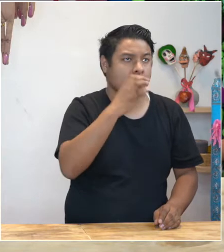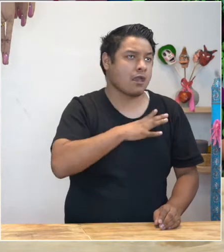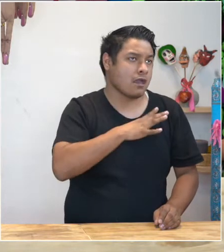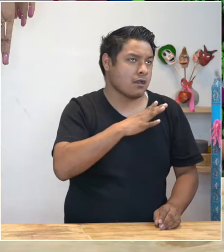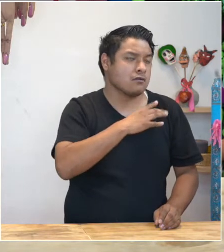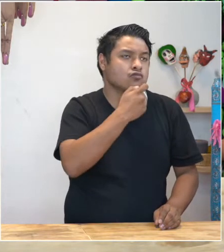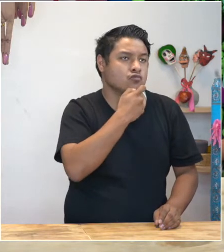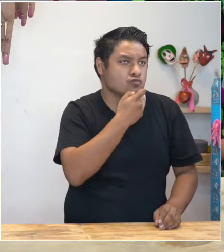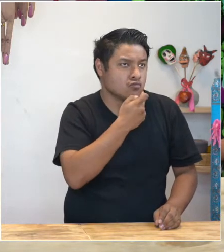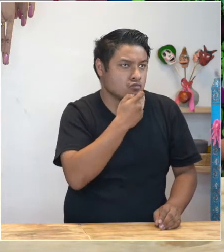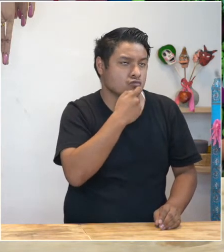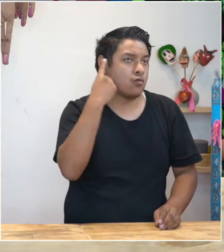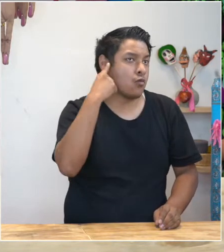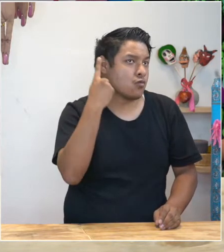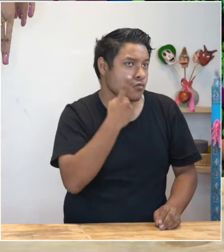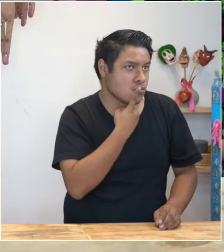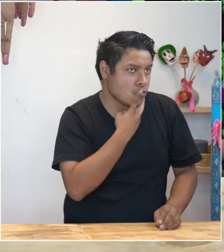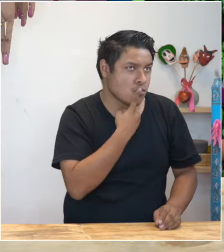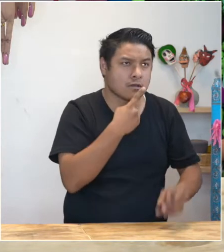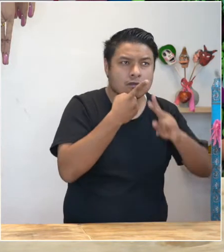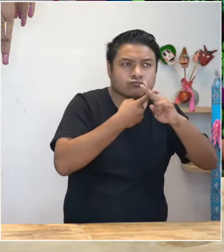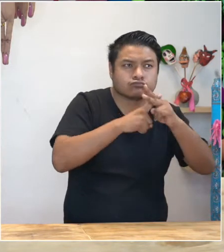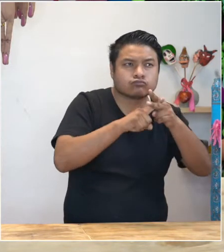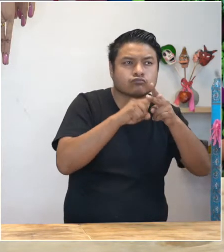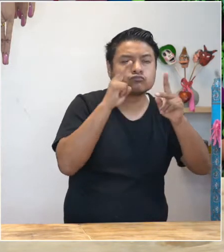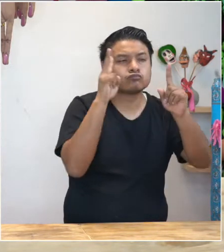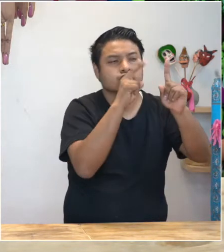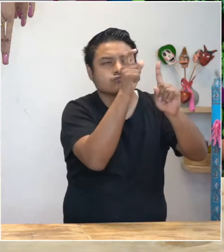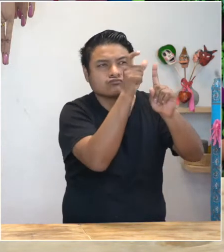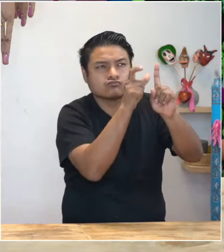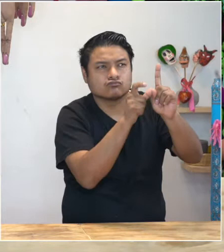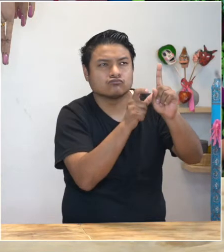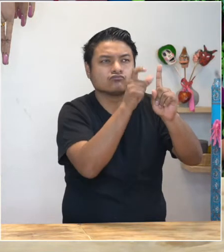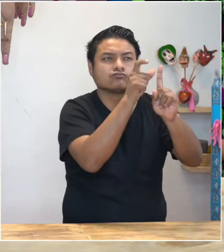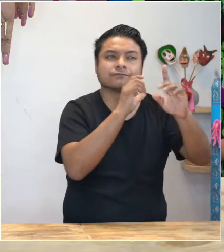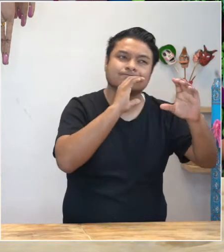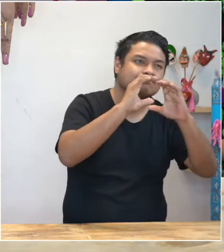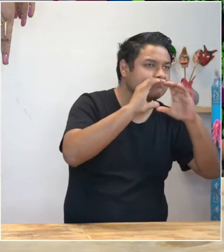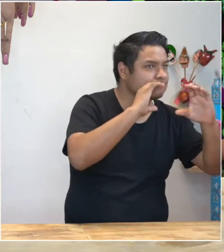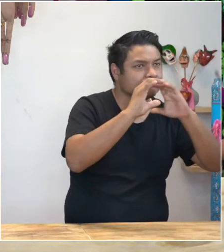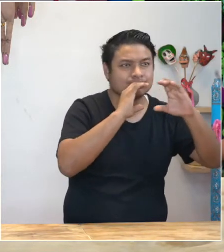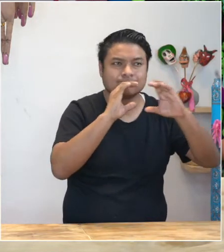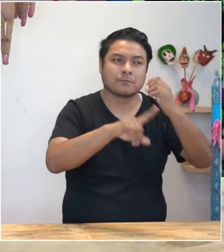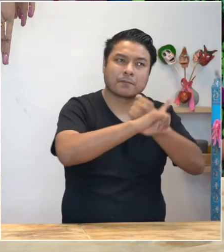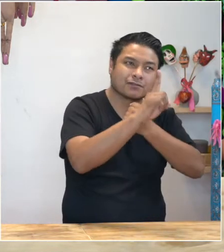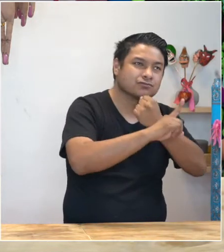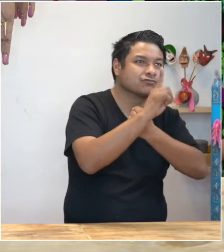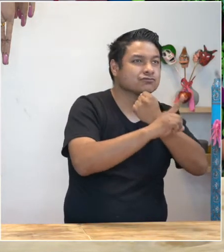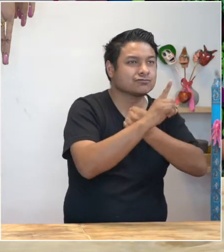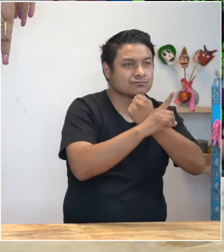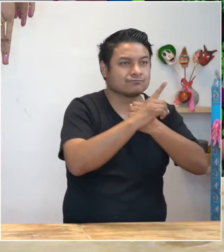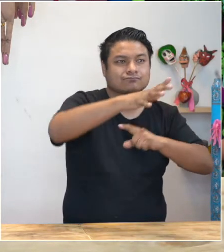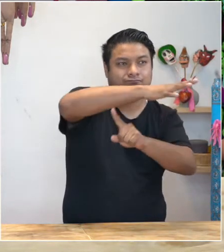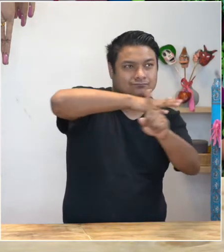Silente. ¿Por qué Resonancia Silente? Pues porque queríamos, ahora sí que suena contradictorio, pero